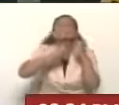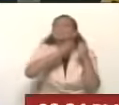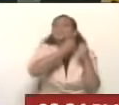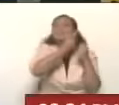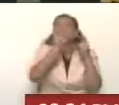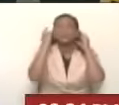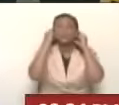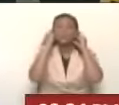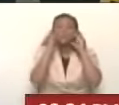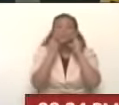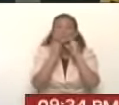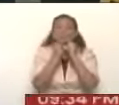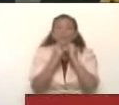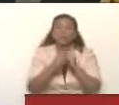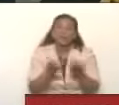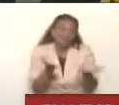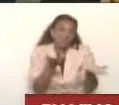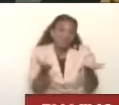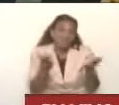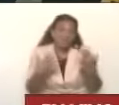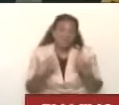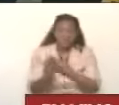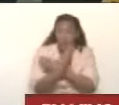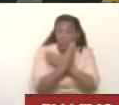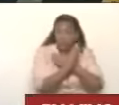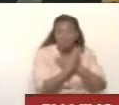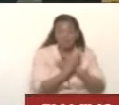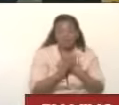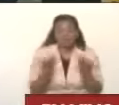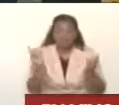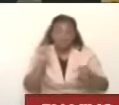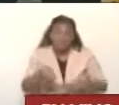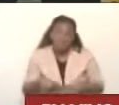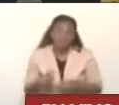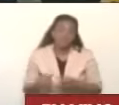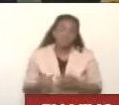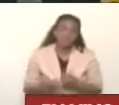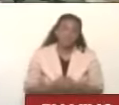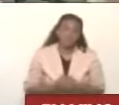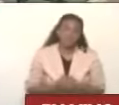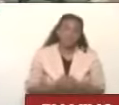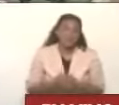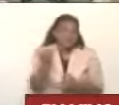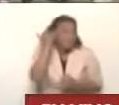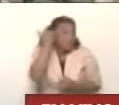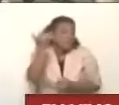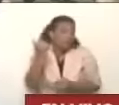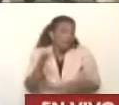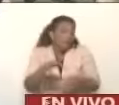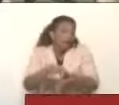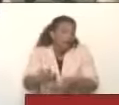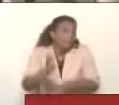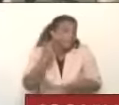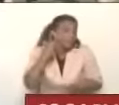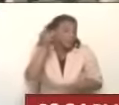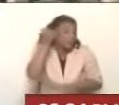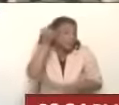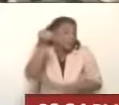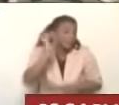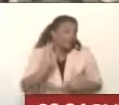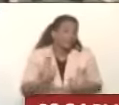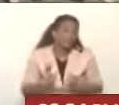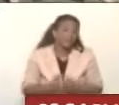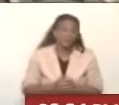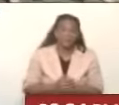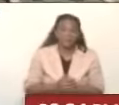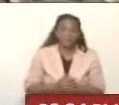Debe formar parte de los servicios del salón de autocuidado. Es una idea que les dejo ahí, Deli.